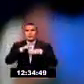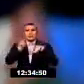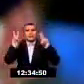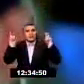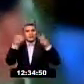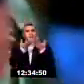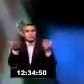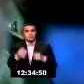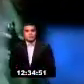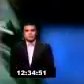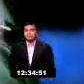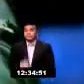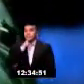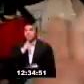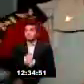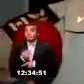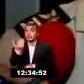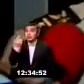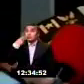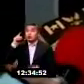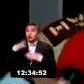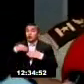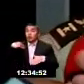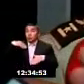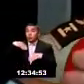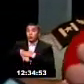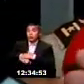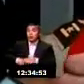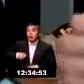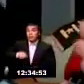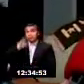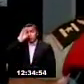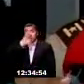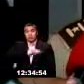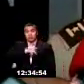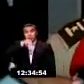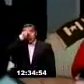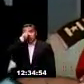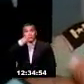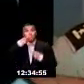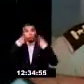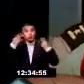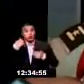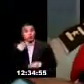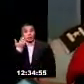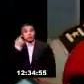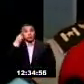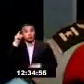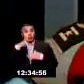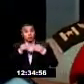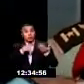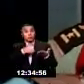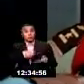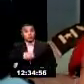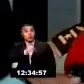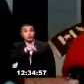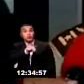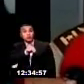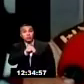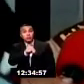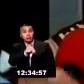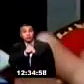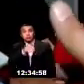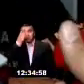respecto. Si es real lo de los 15 millones de dólares, si la policía peruana ha reportado el que existían 15 millones de dólares en esa aeronave o